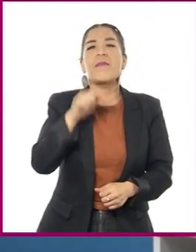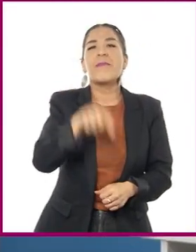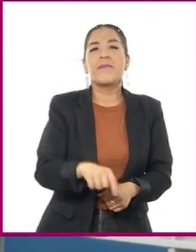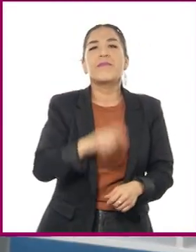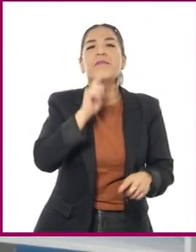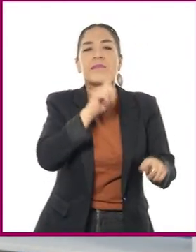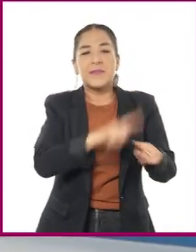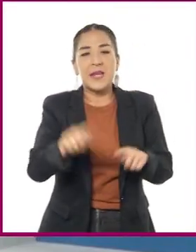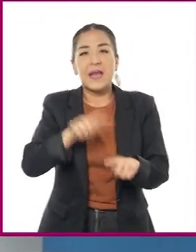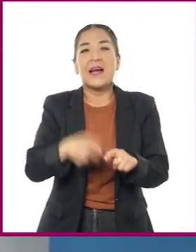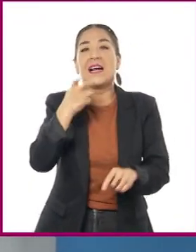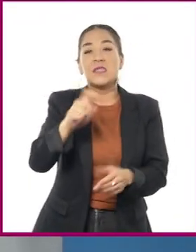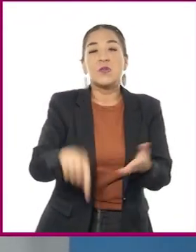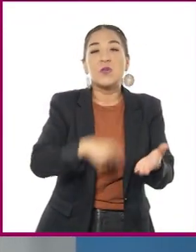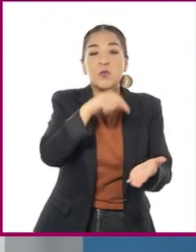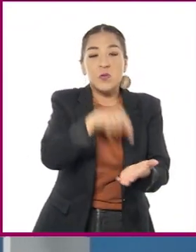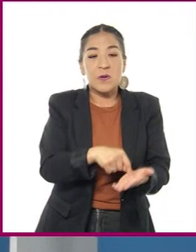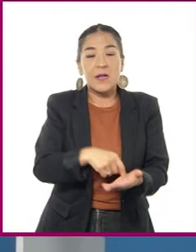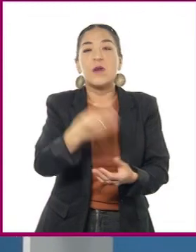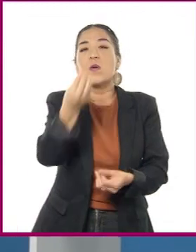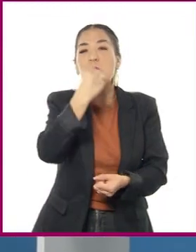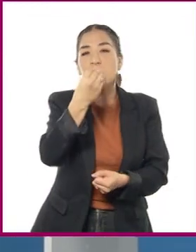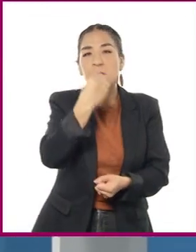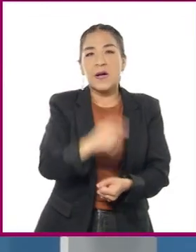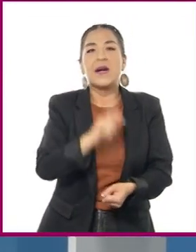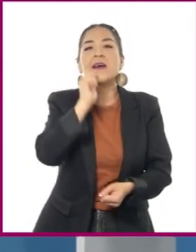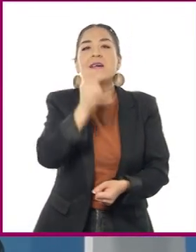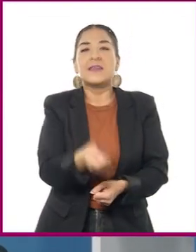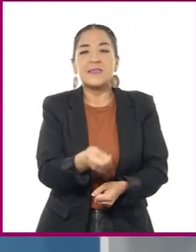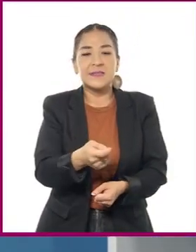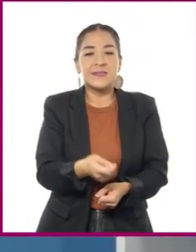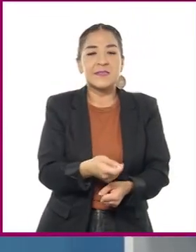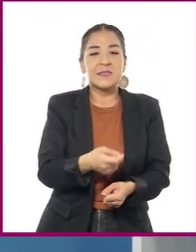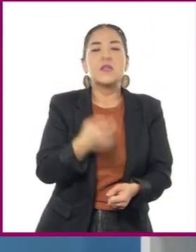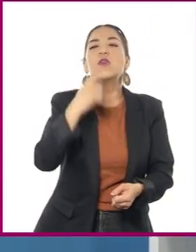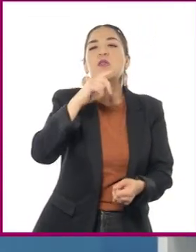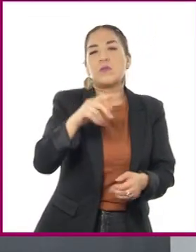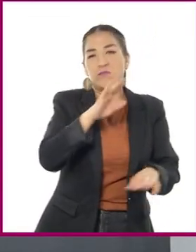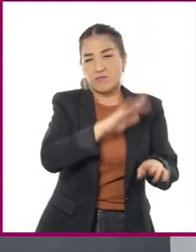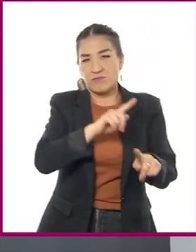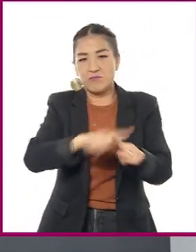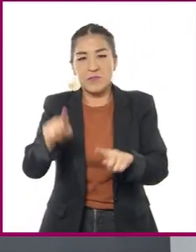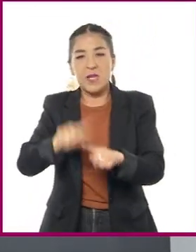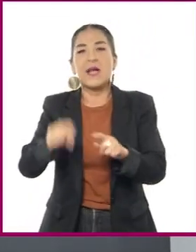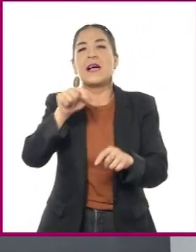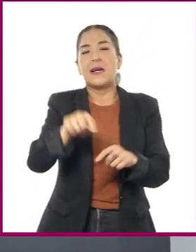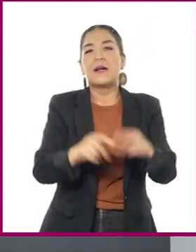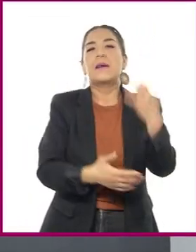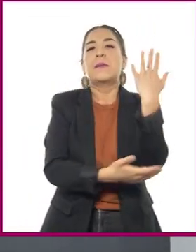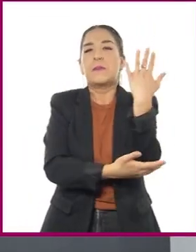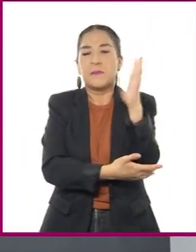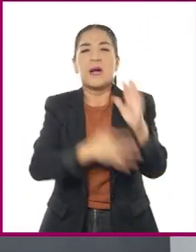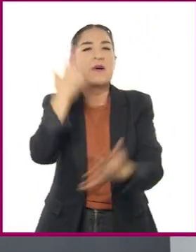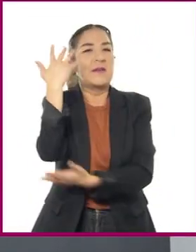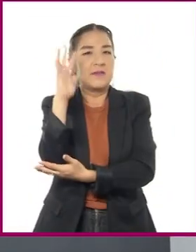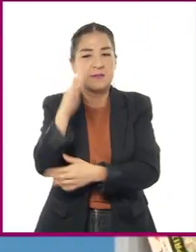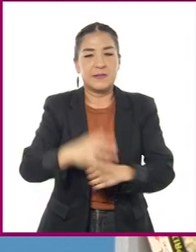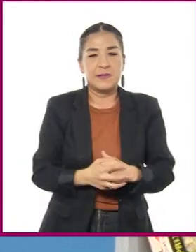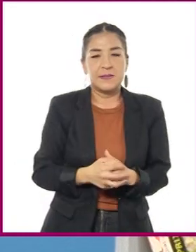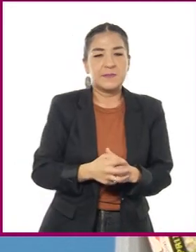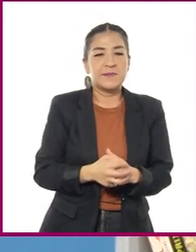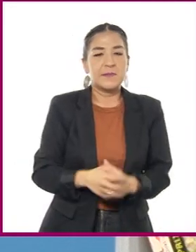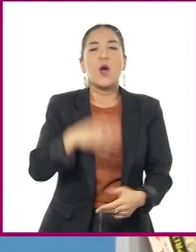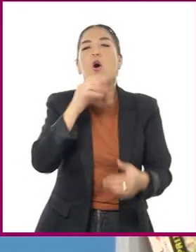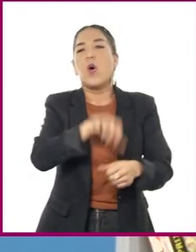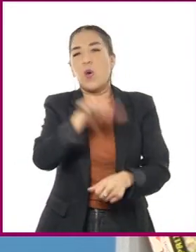la producción de estos productos solo se localiza en las zonas tropicales. Así es. Ahora